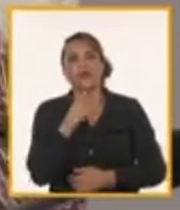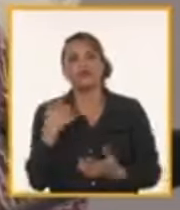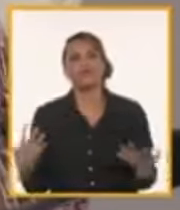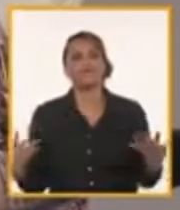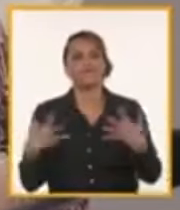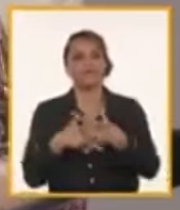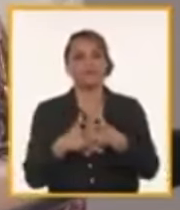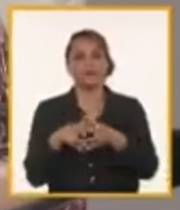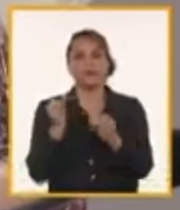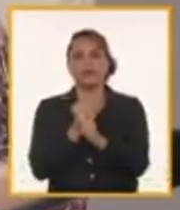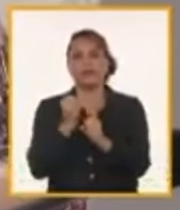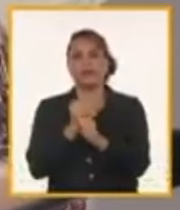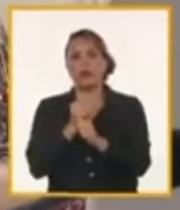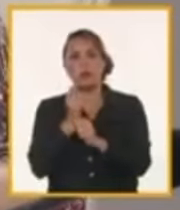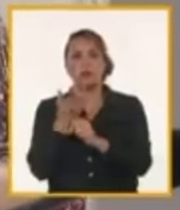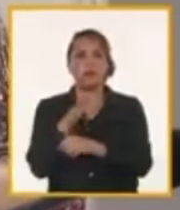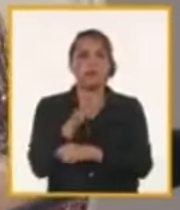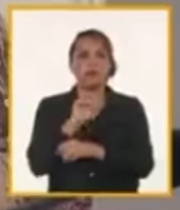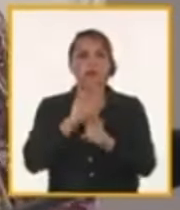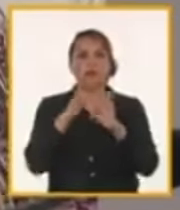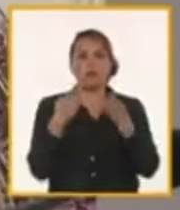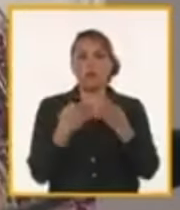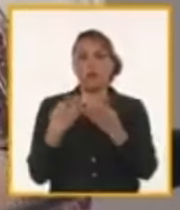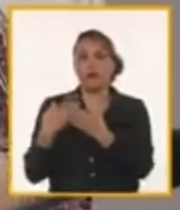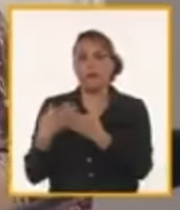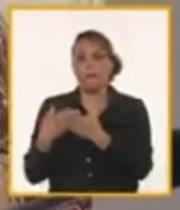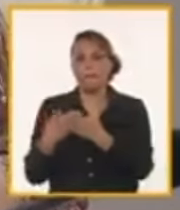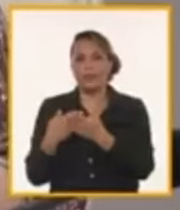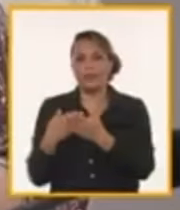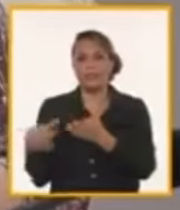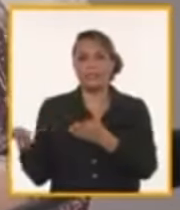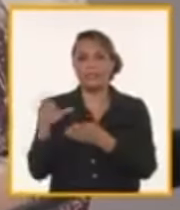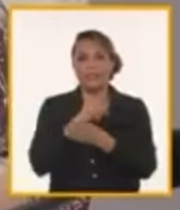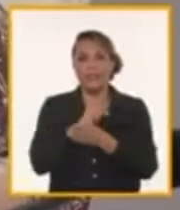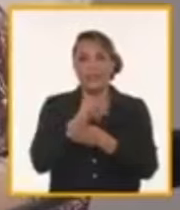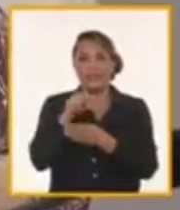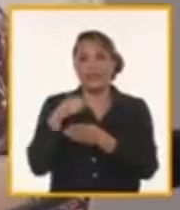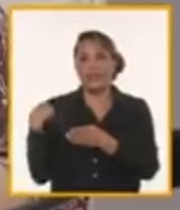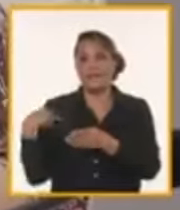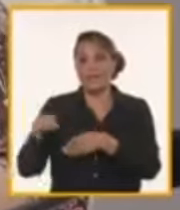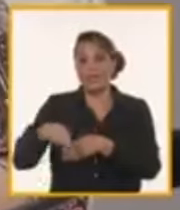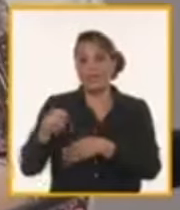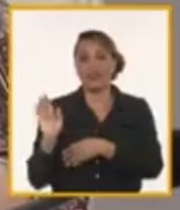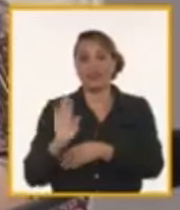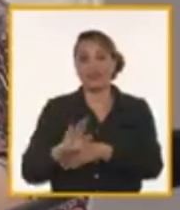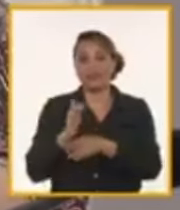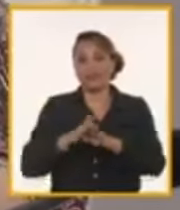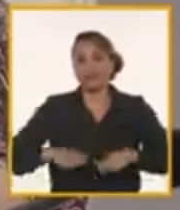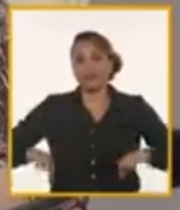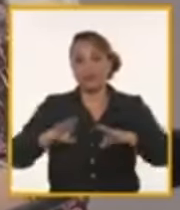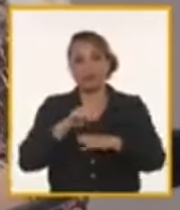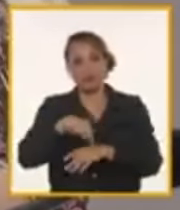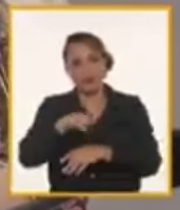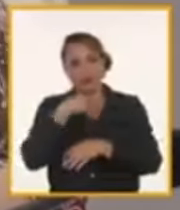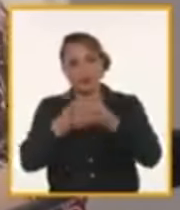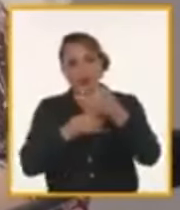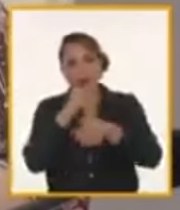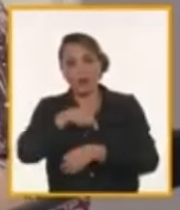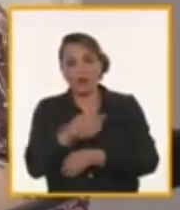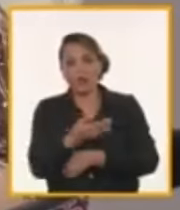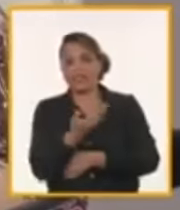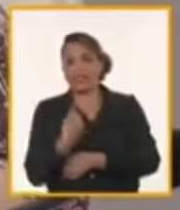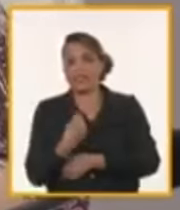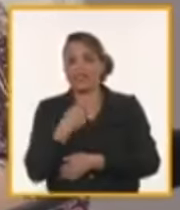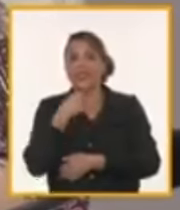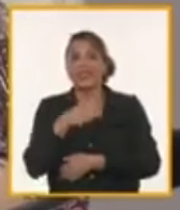estratégica con prácticamente todos los organismos realmente han pasado por acá en esta mesa r usted no los comentaba hoy todos los